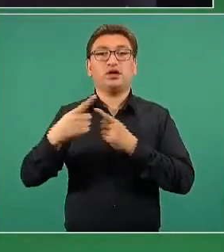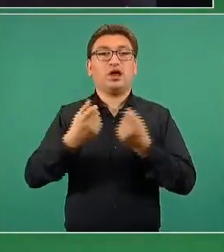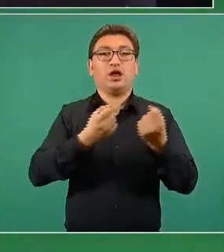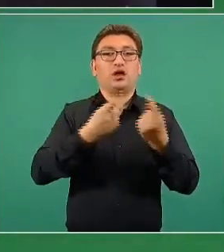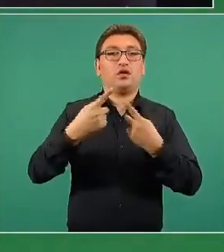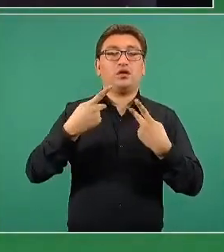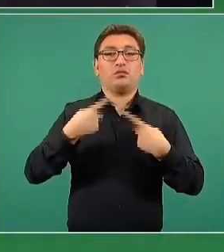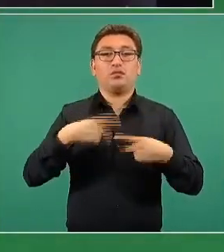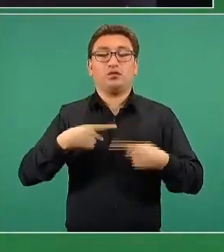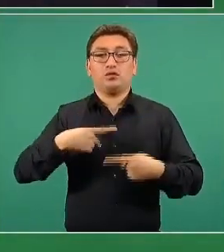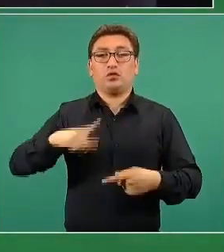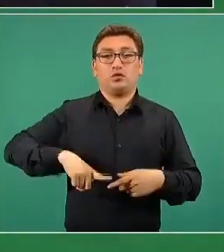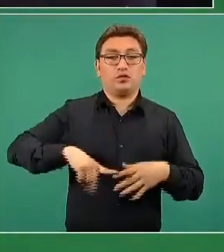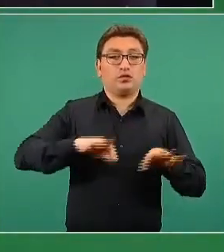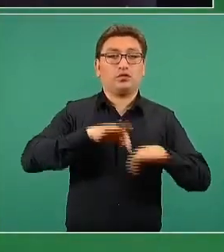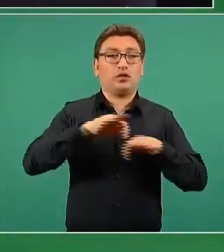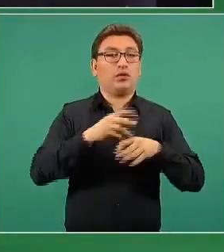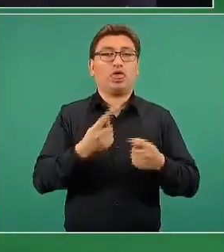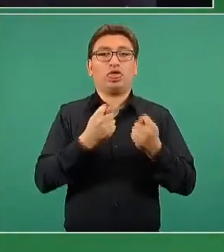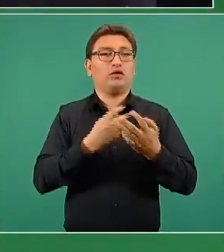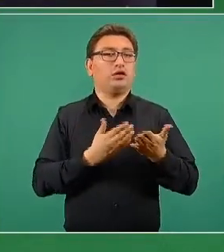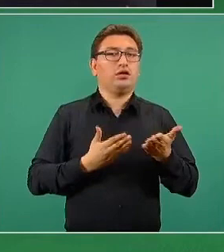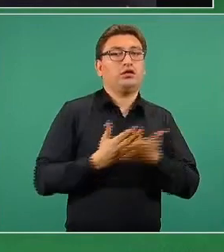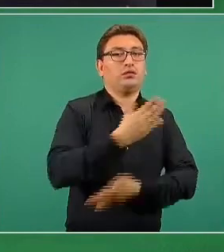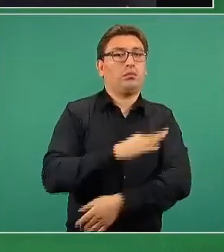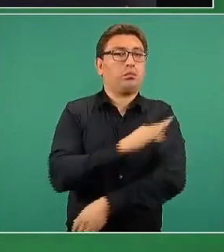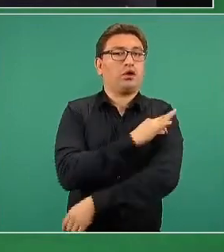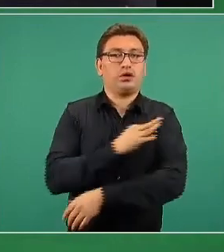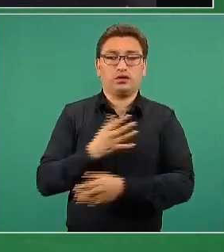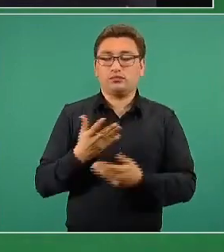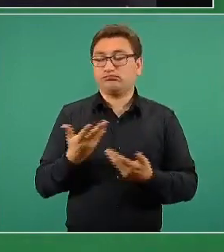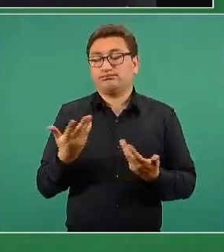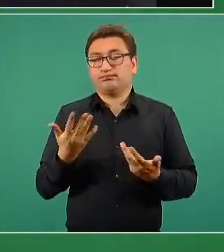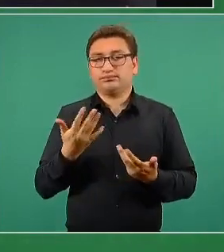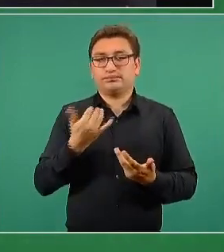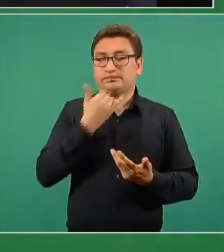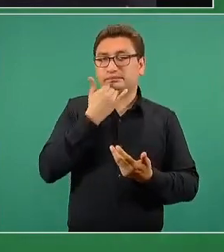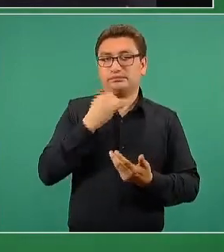la vacunación. Híjole, Juan, no,